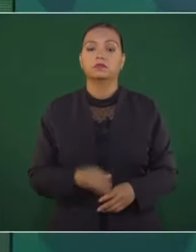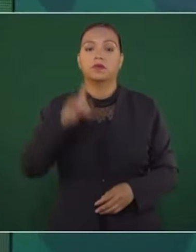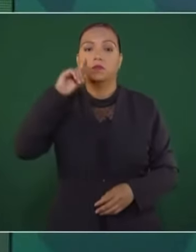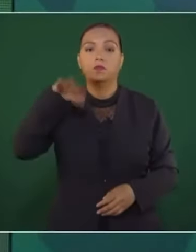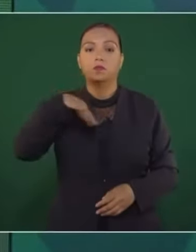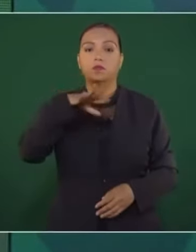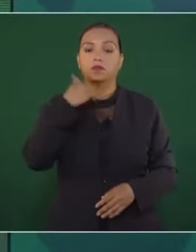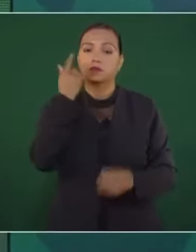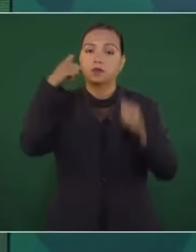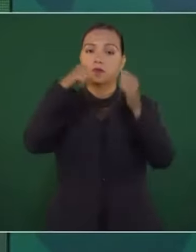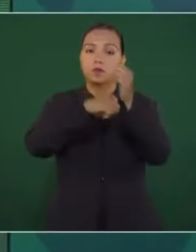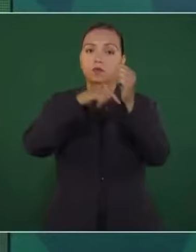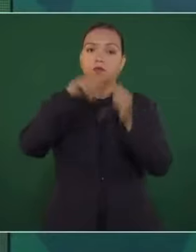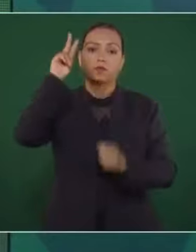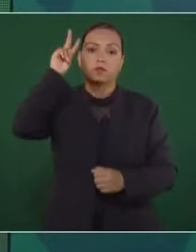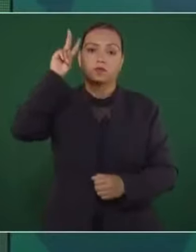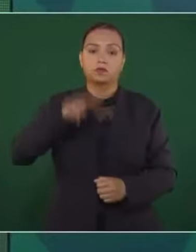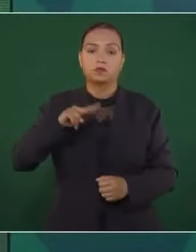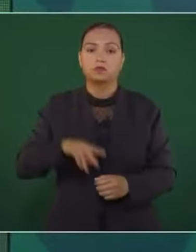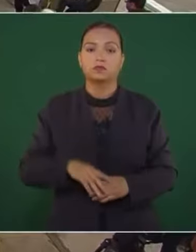buscaron ocultar la verdad,